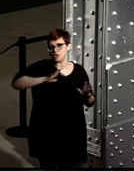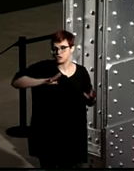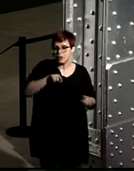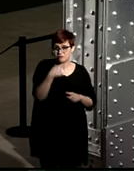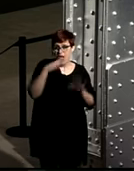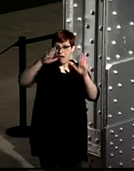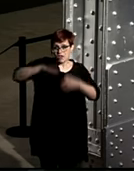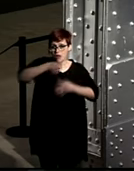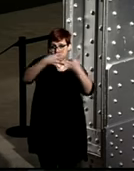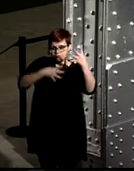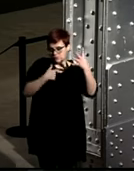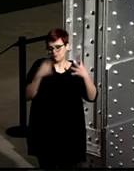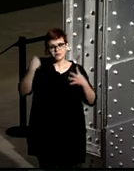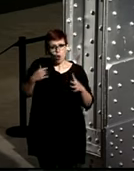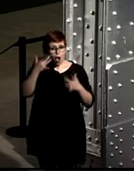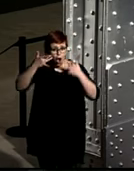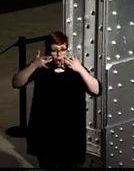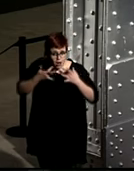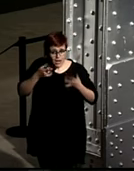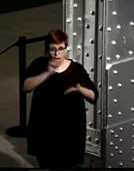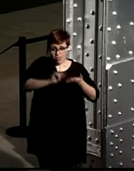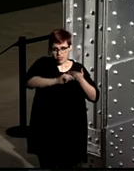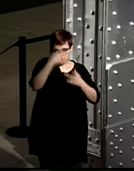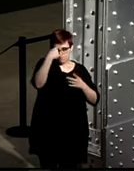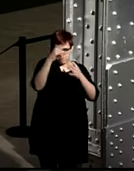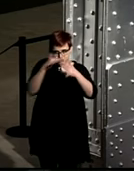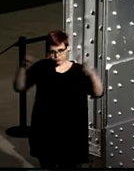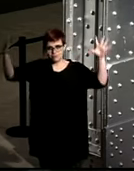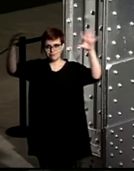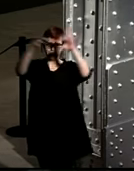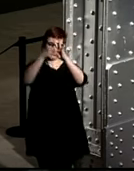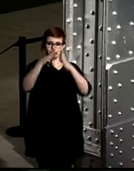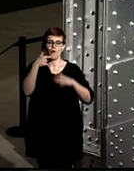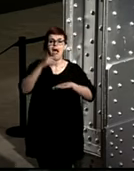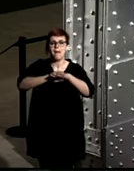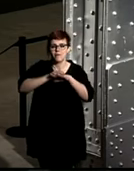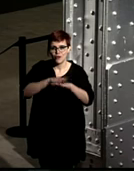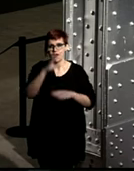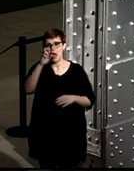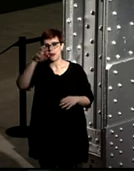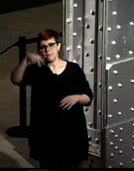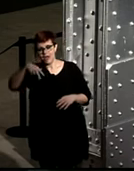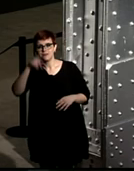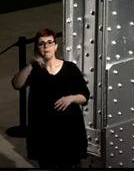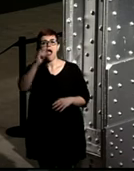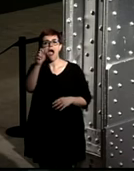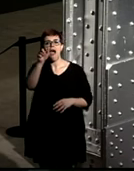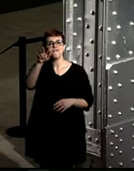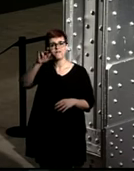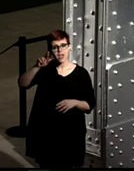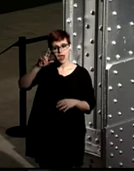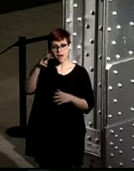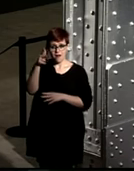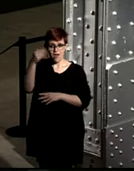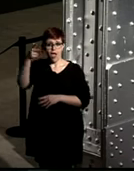todo el reparto que teníamos en la cabeza a la hora de escribir. Y entre ellos, pues claro, hay amigos pues como Carmen, como Javier Cámara, Julián López, gente